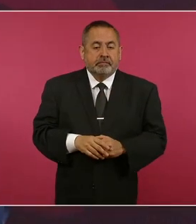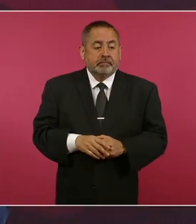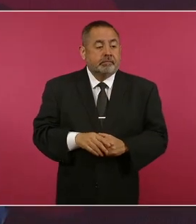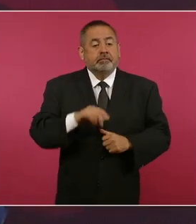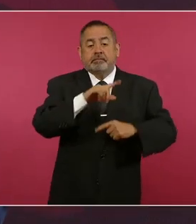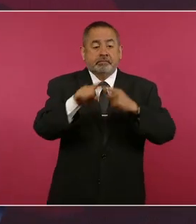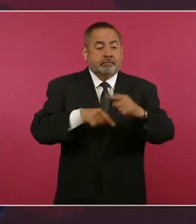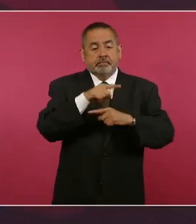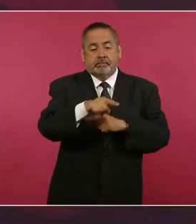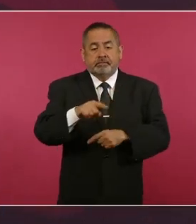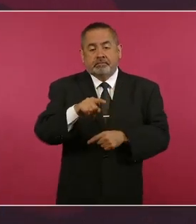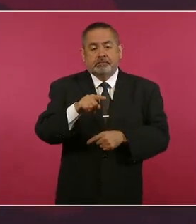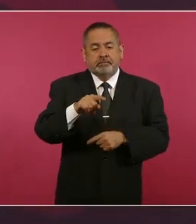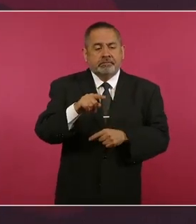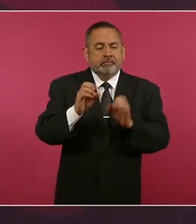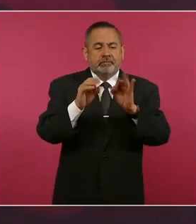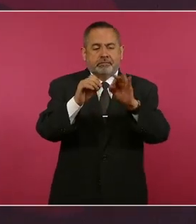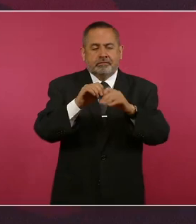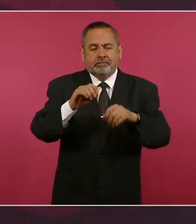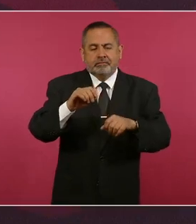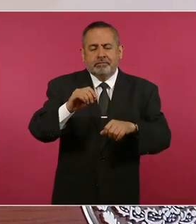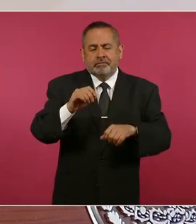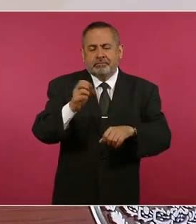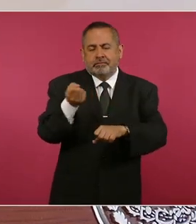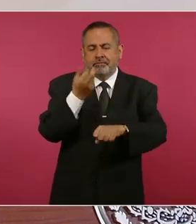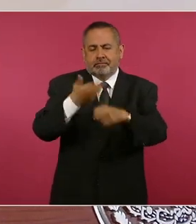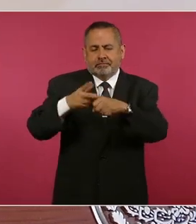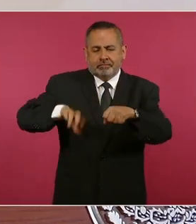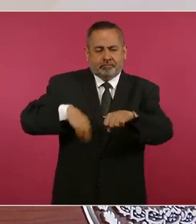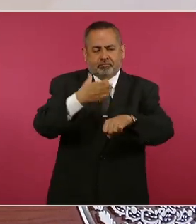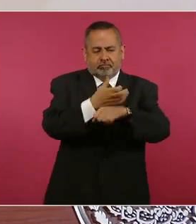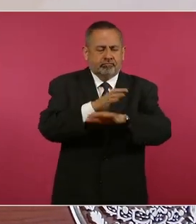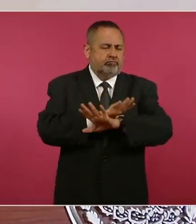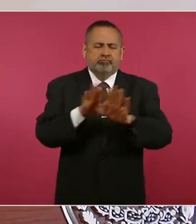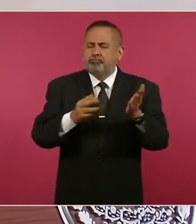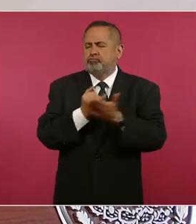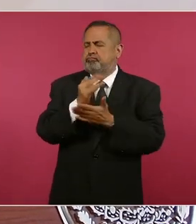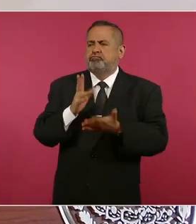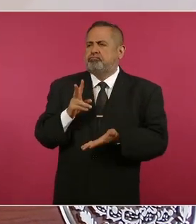Estado fijado una postura, pero en esos términos,